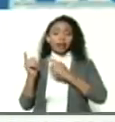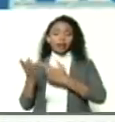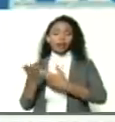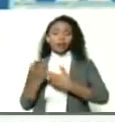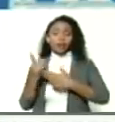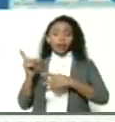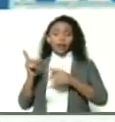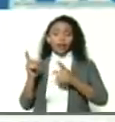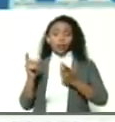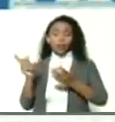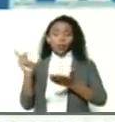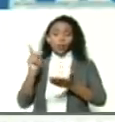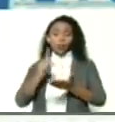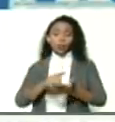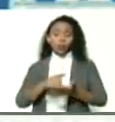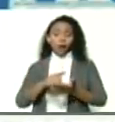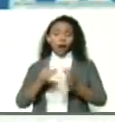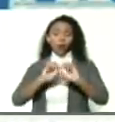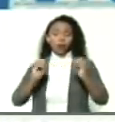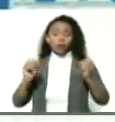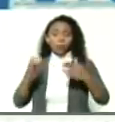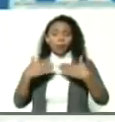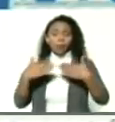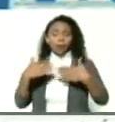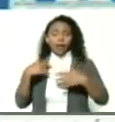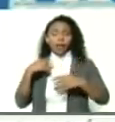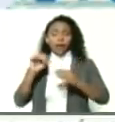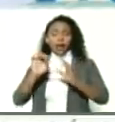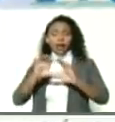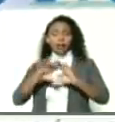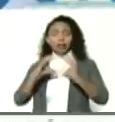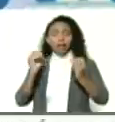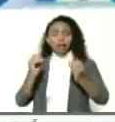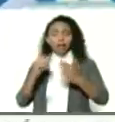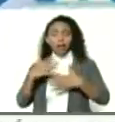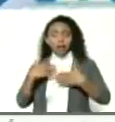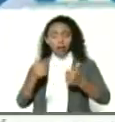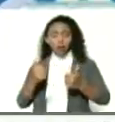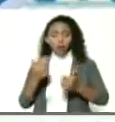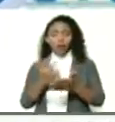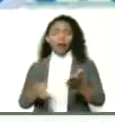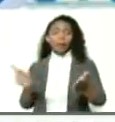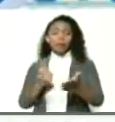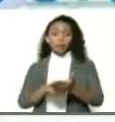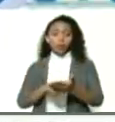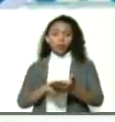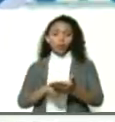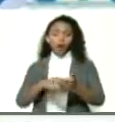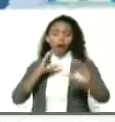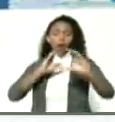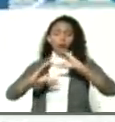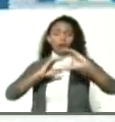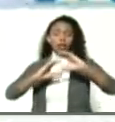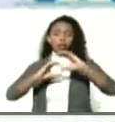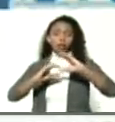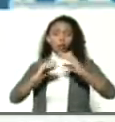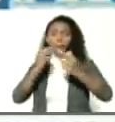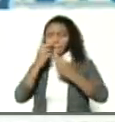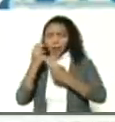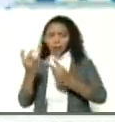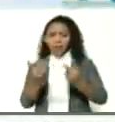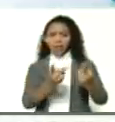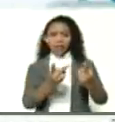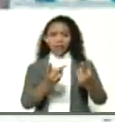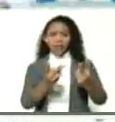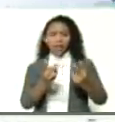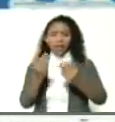de este depósito a la Organización Panamericana de la Salud. Repetimos, la comunicación da la bienvenida al